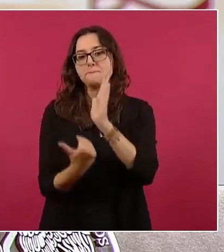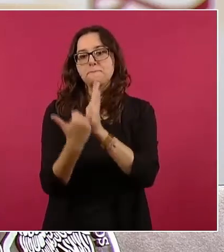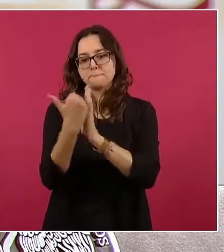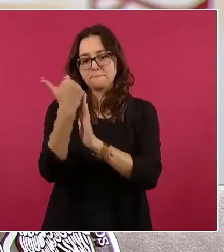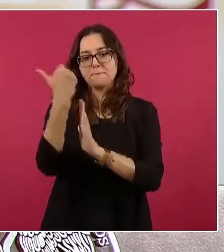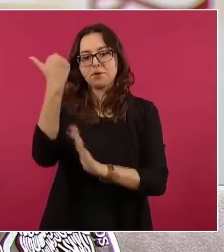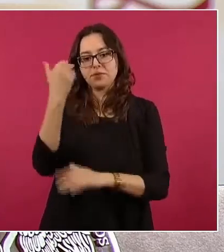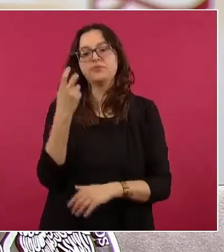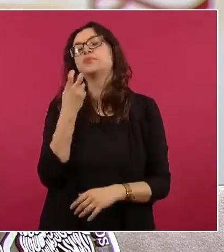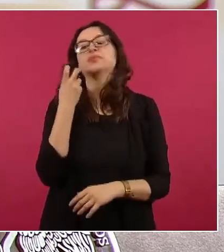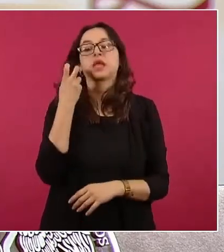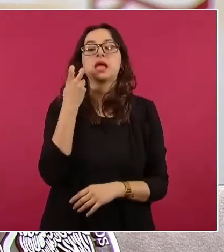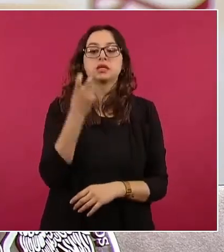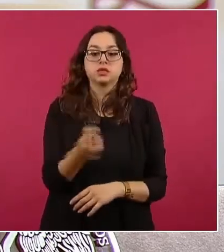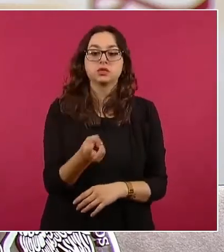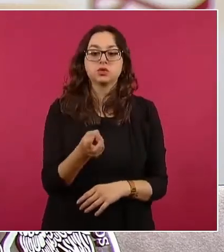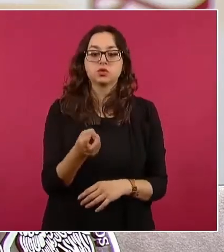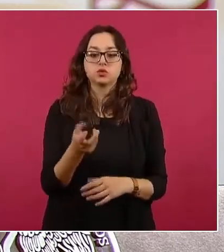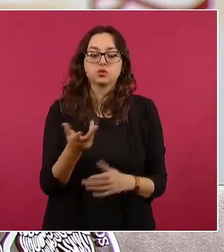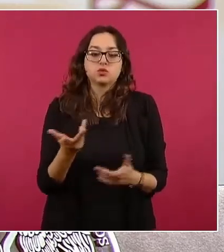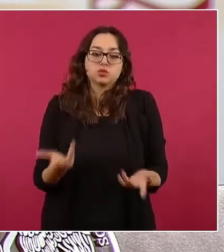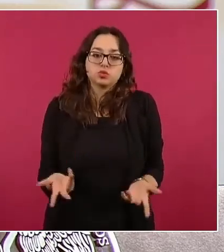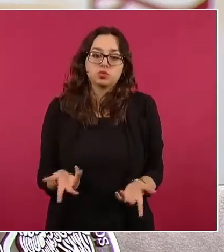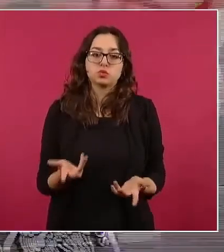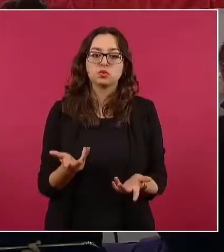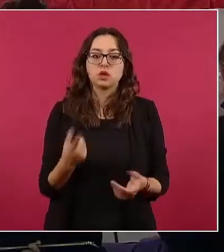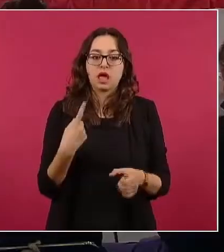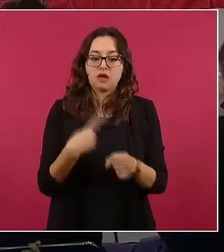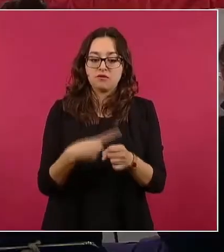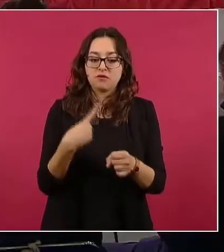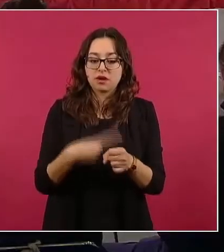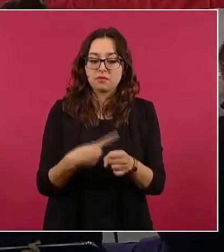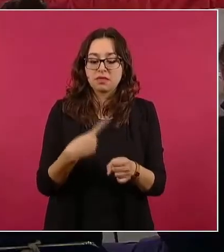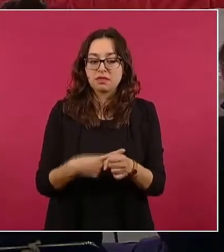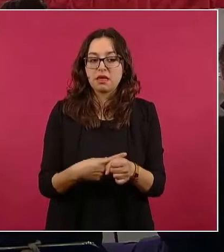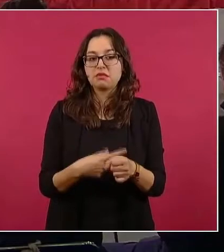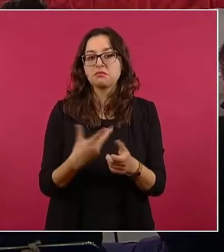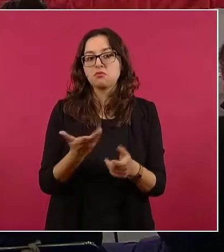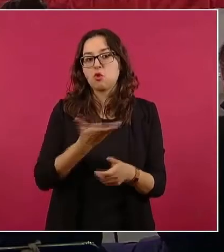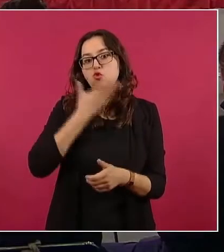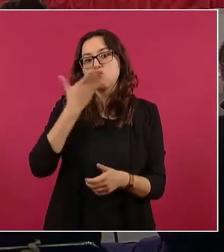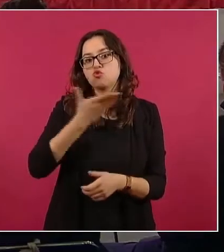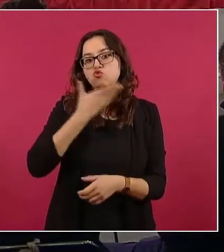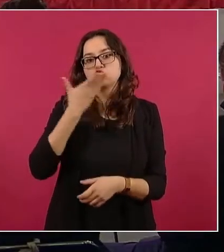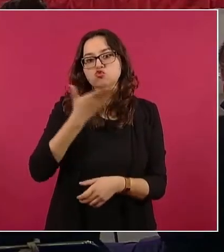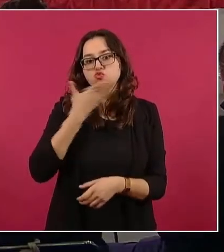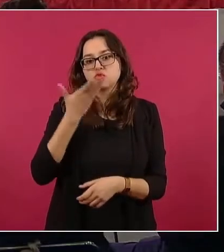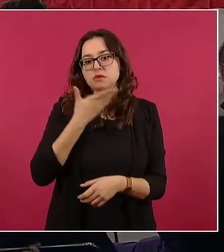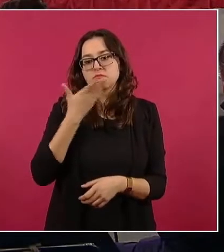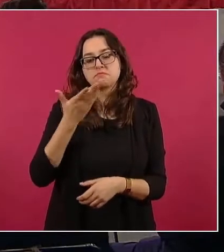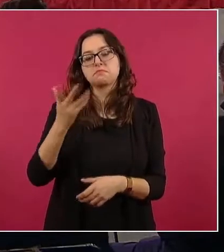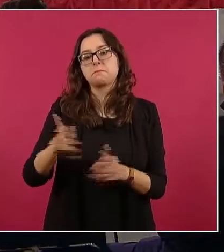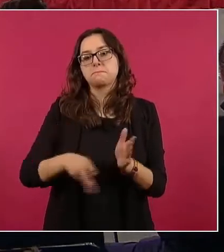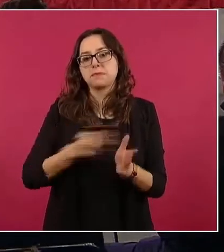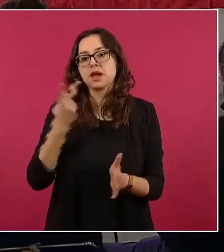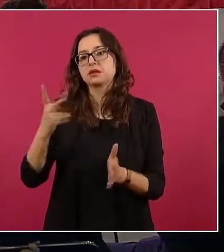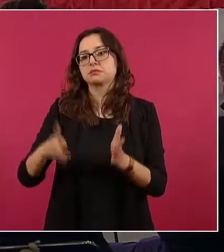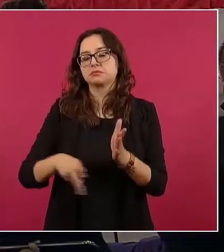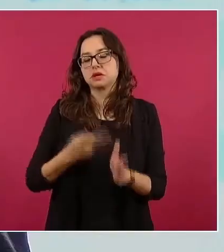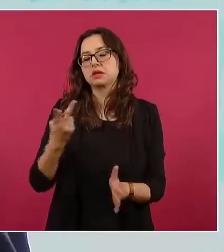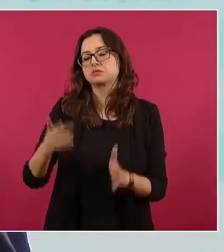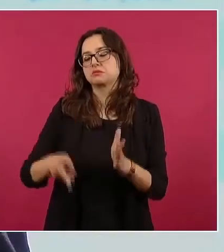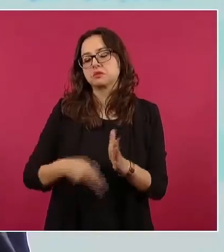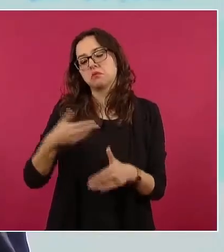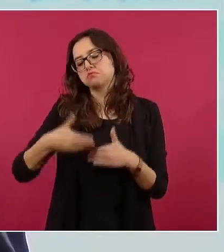pudiera establecerse como una enfermedad endémica con las fluctuaciones, con los aumentos y disminuciones característicos